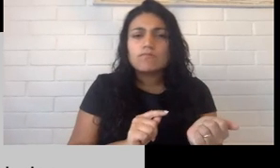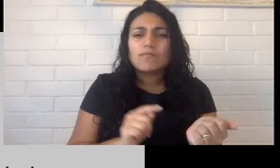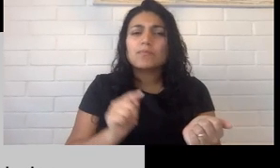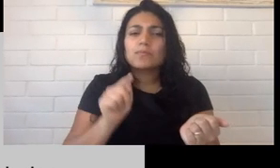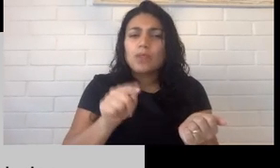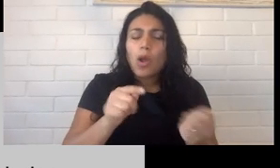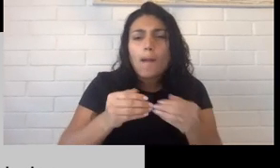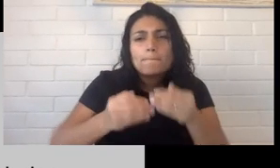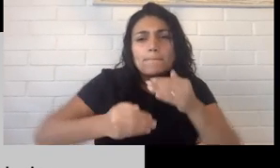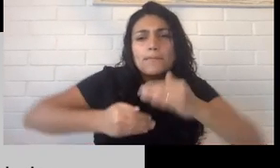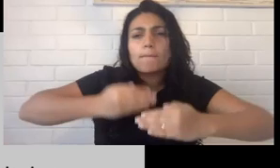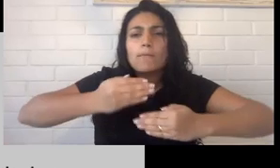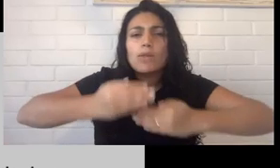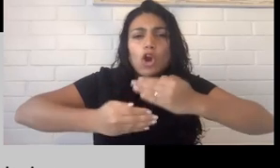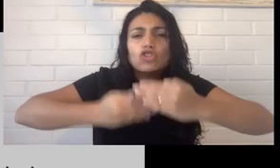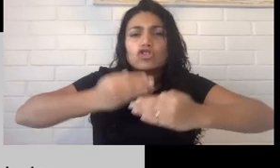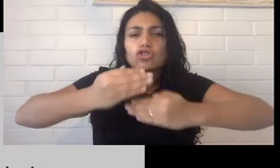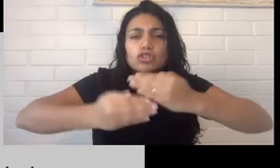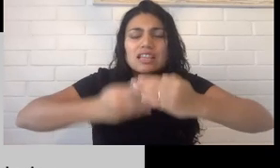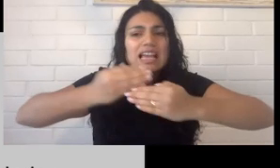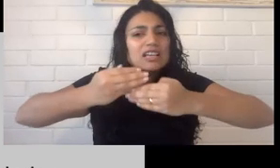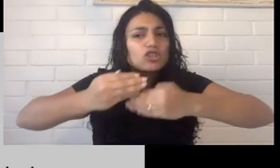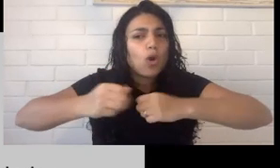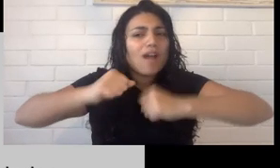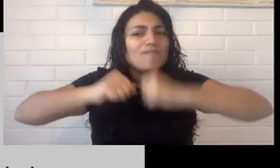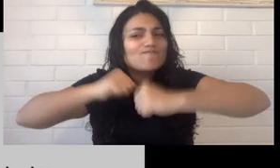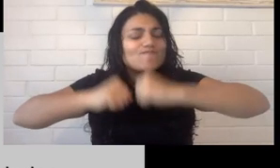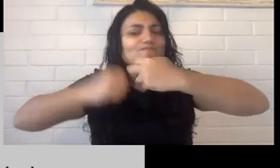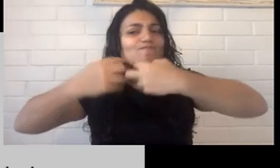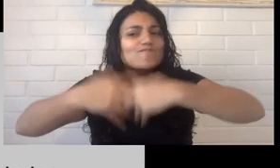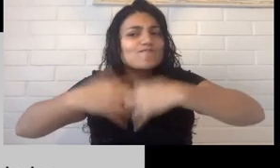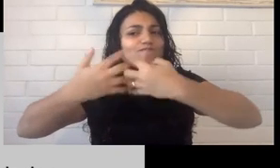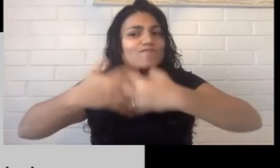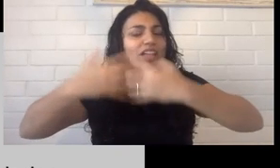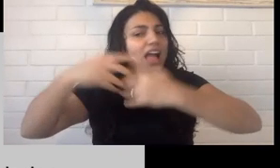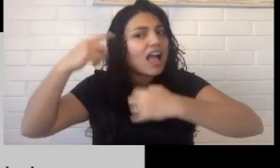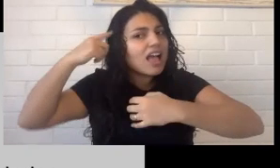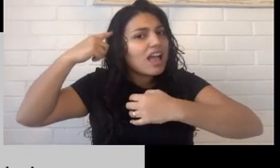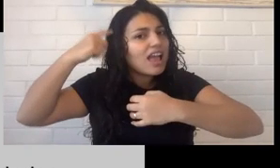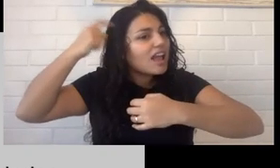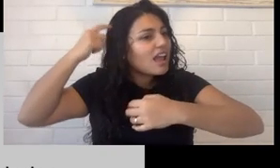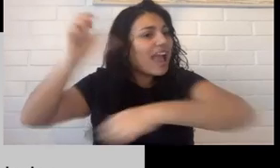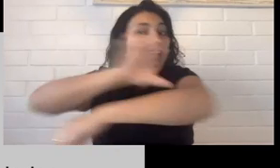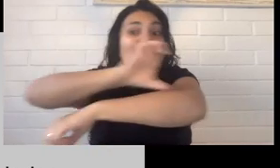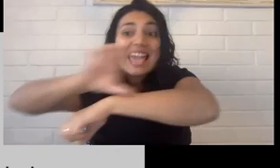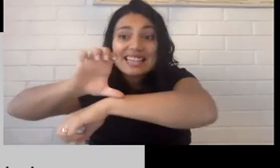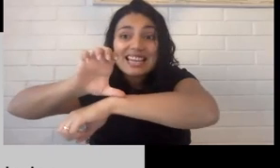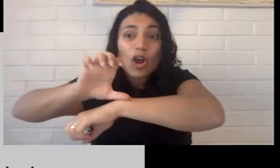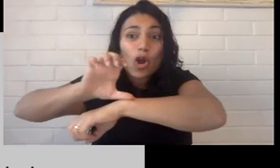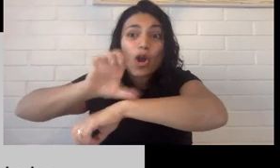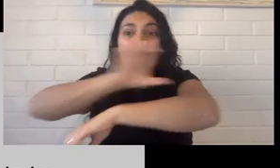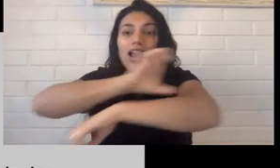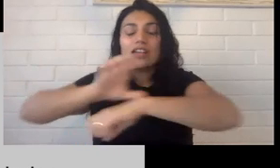los procesos de generación de la actividad eléctrica en neuronas. Y entonces, para ese